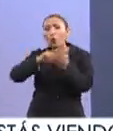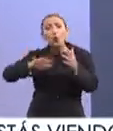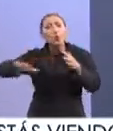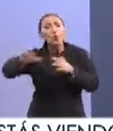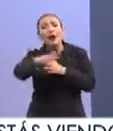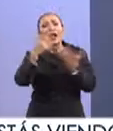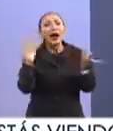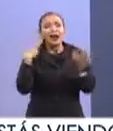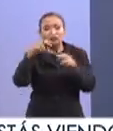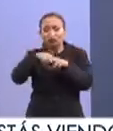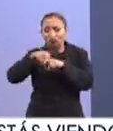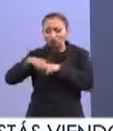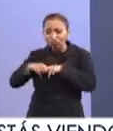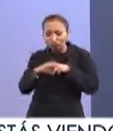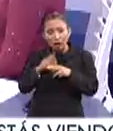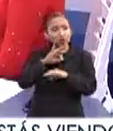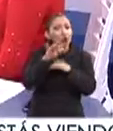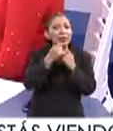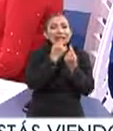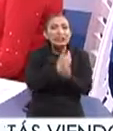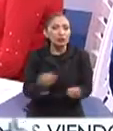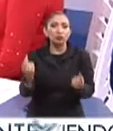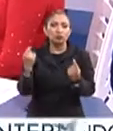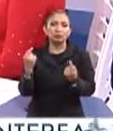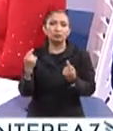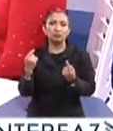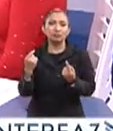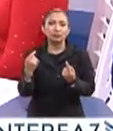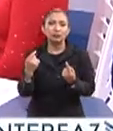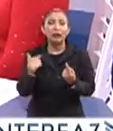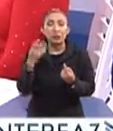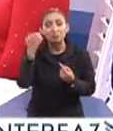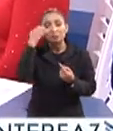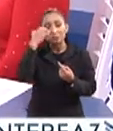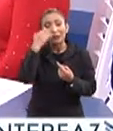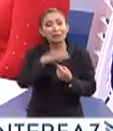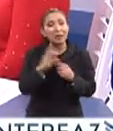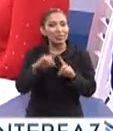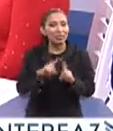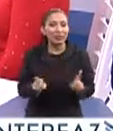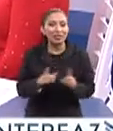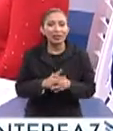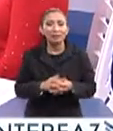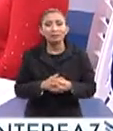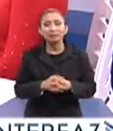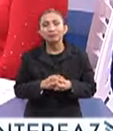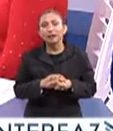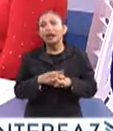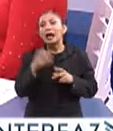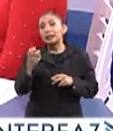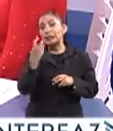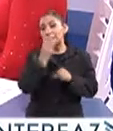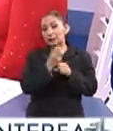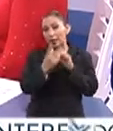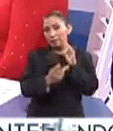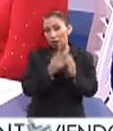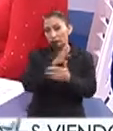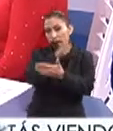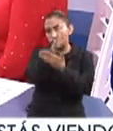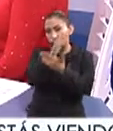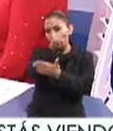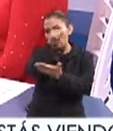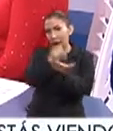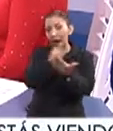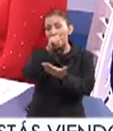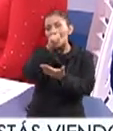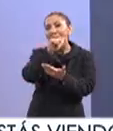estancias, hasta las butacas, todo es para niños. Entonces, creo que es una experiencia distinta. Esta es la tercera vez que vamos a estar